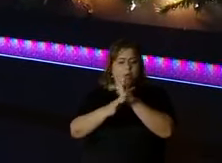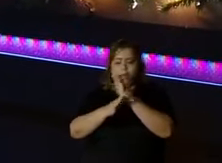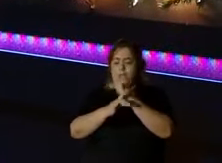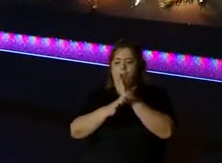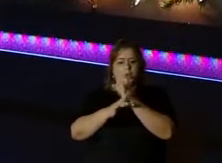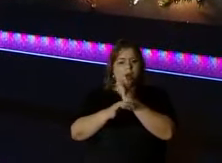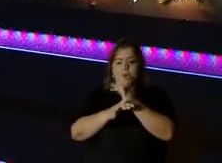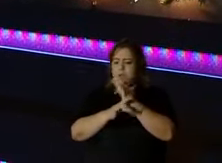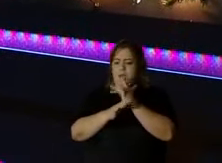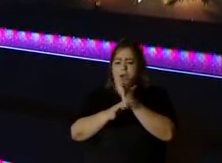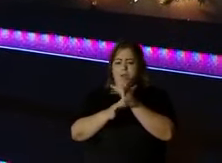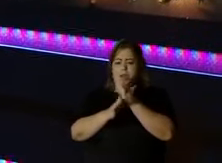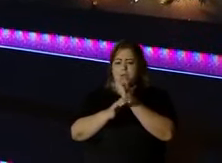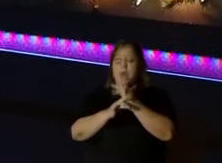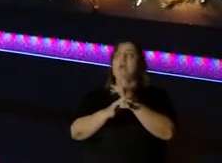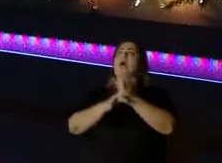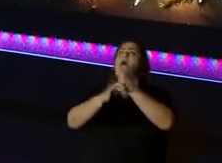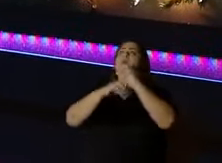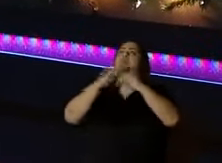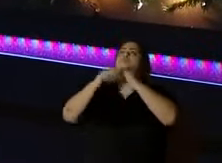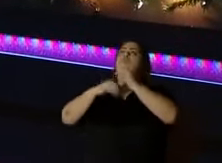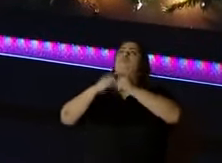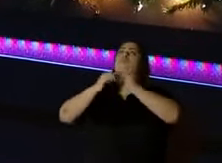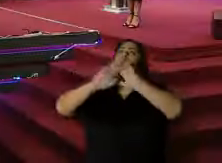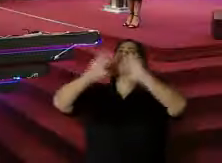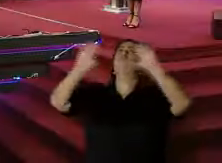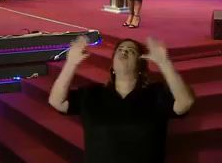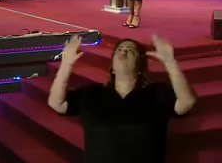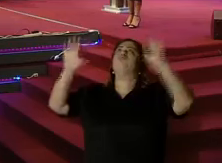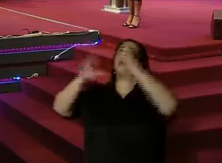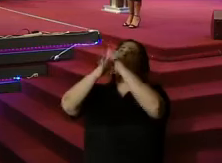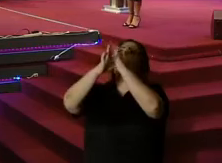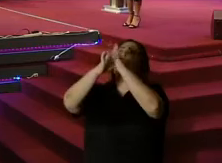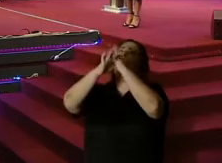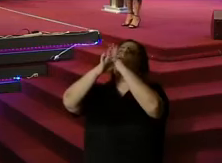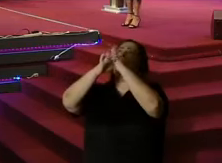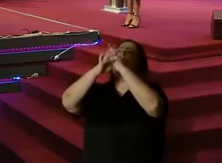Oiga, levante su voz al cielo, que no es a mí, que es al Señor.